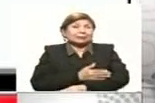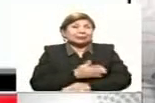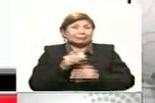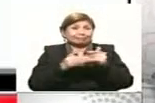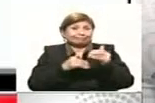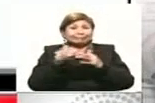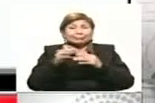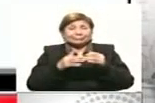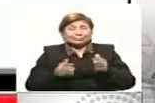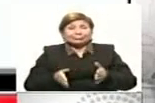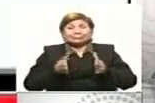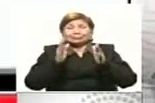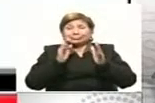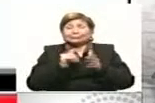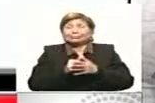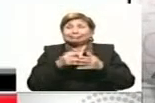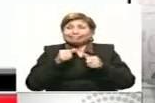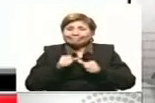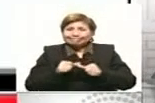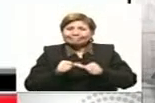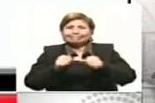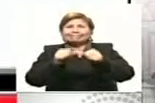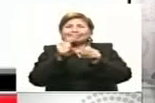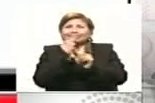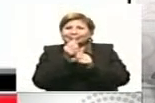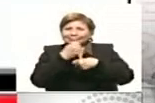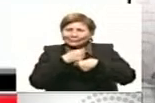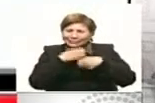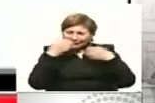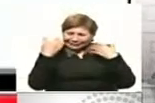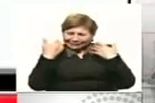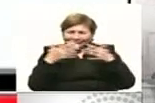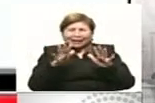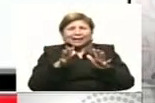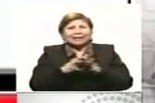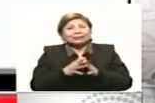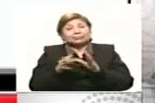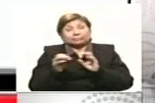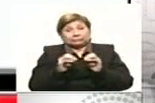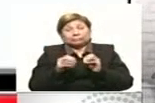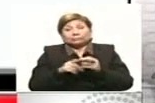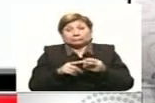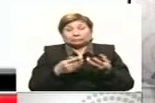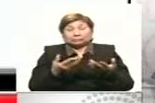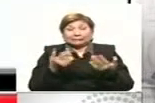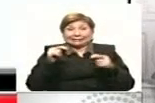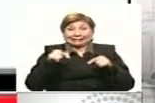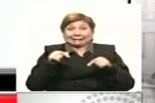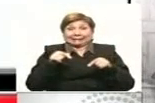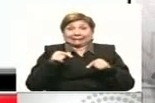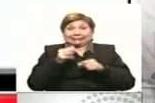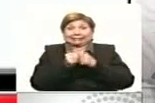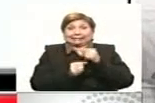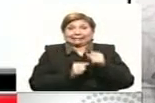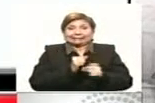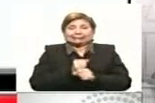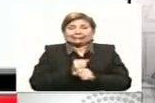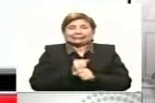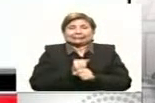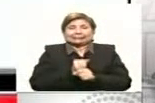ya, darles continuidad a proyectos que ya están iniciados, este año, igual que los